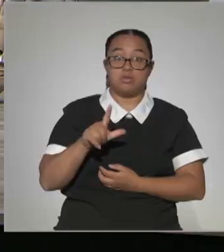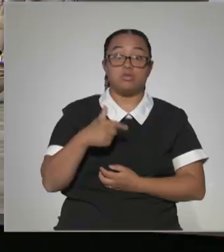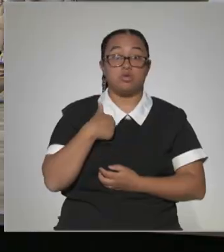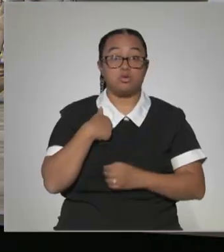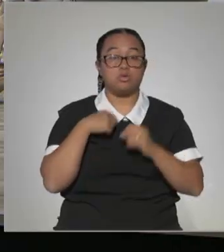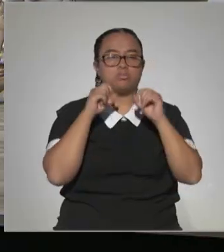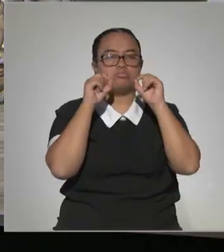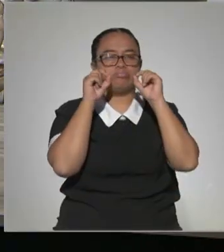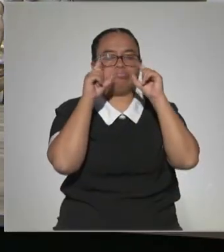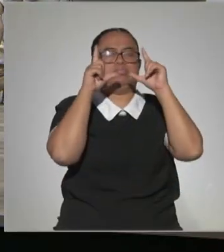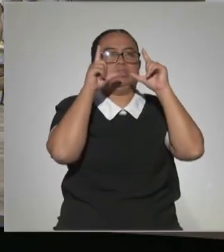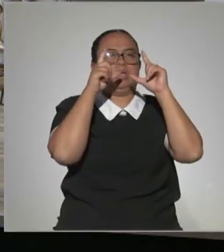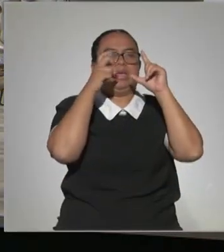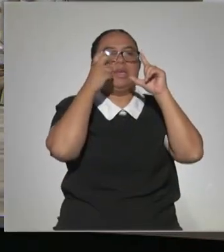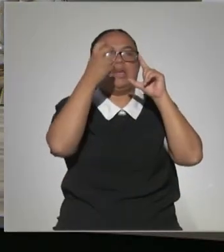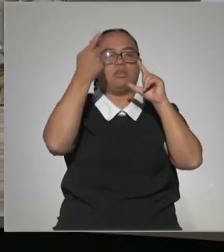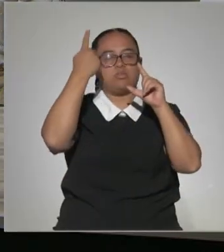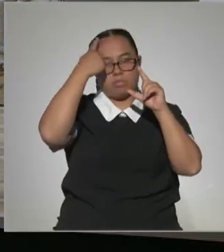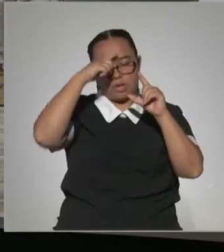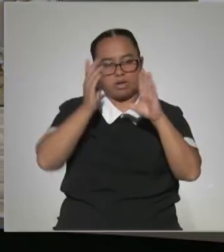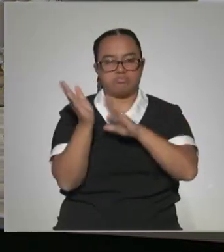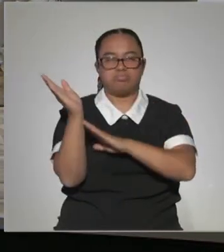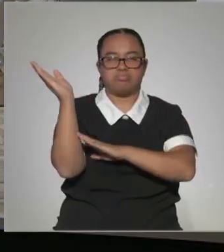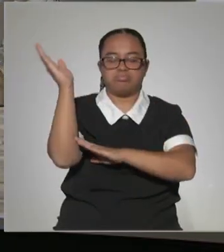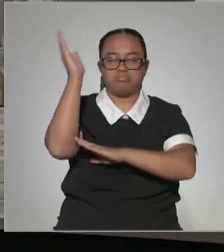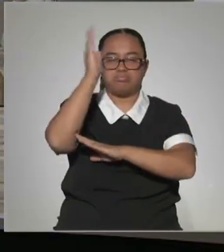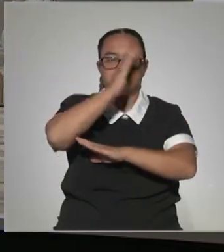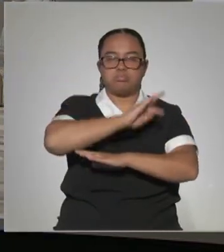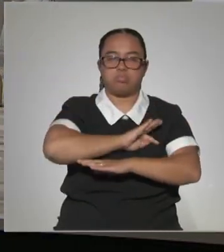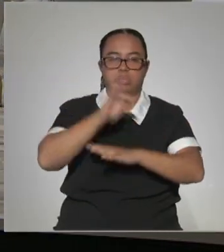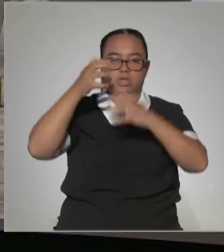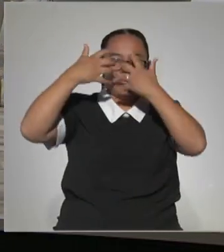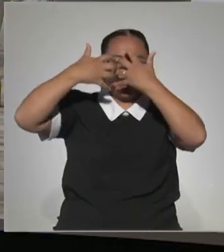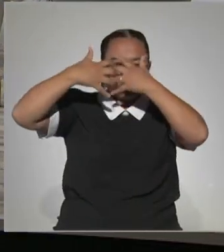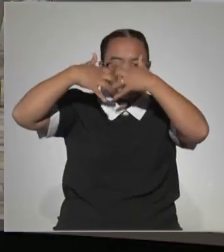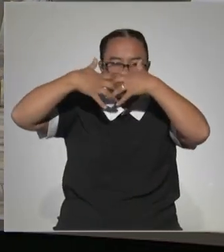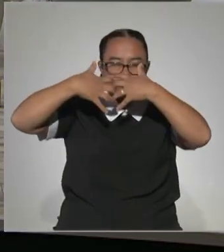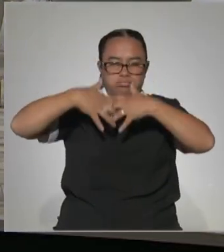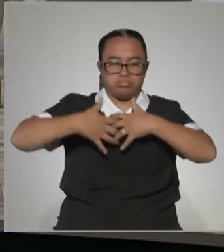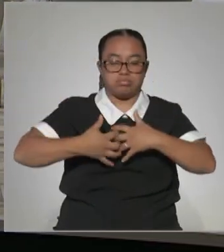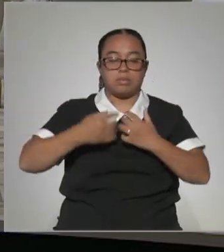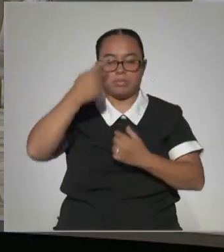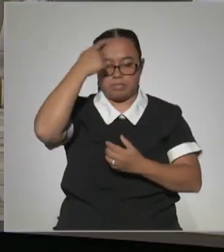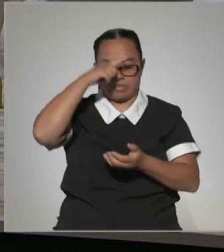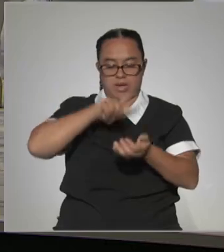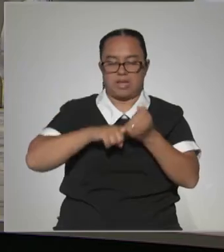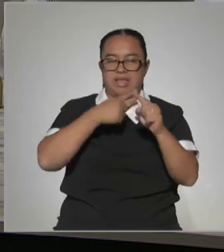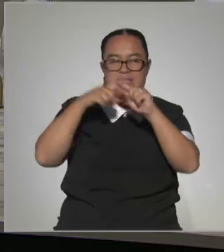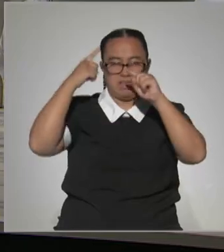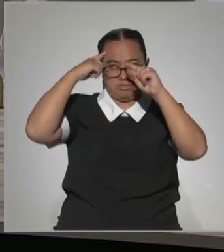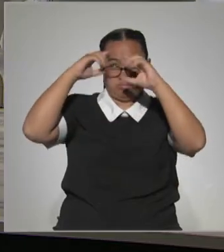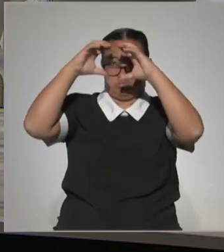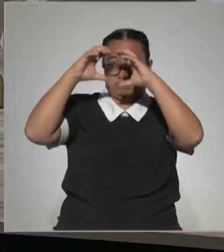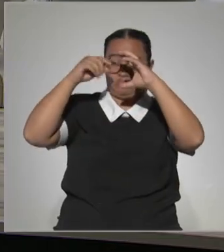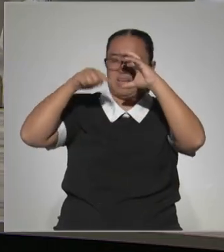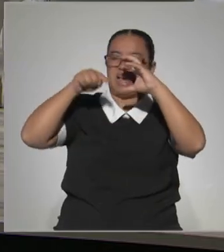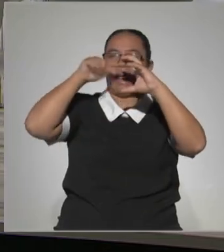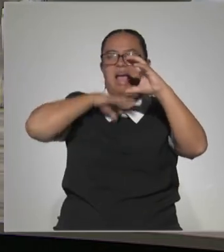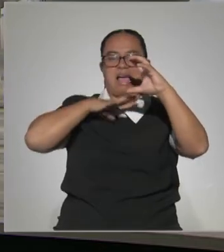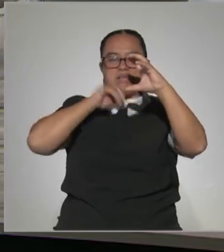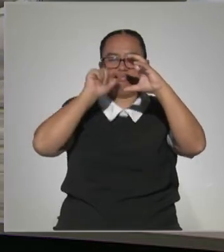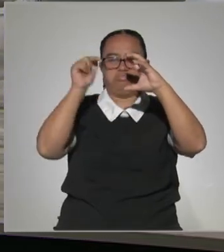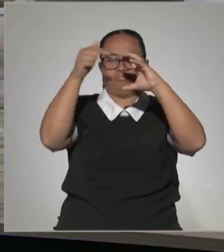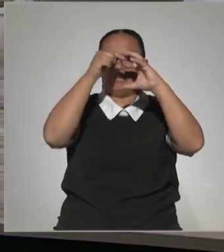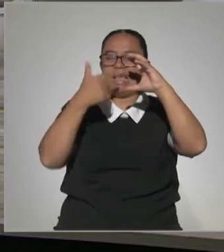poder funcionar a lo largo del día sincronice todas las glándulas, todos los sistemas